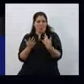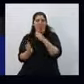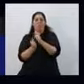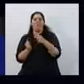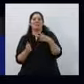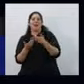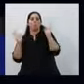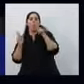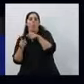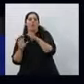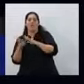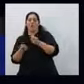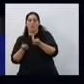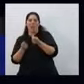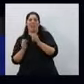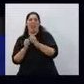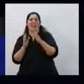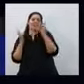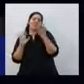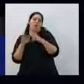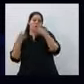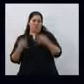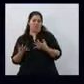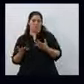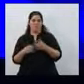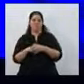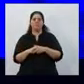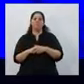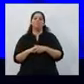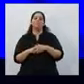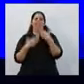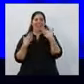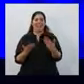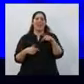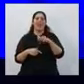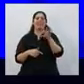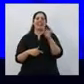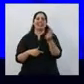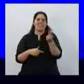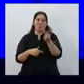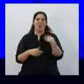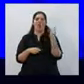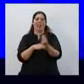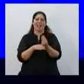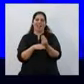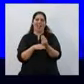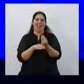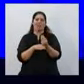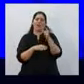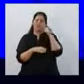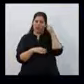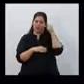pública con eficiencia y transparencia gracias ahora tiene sus 30 segundos el candidato alberto